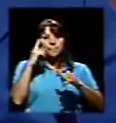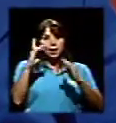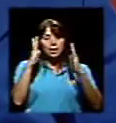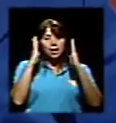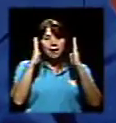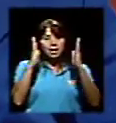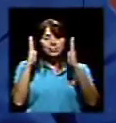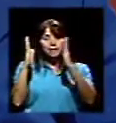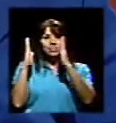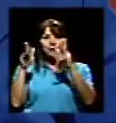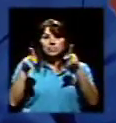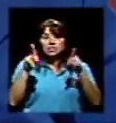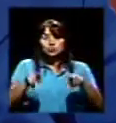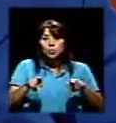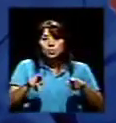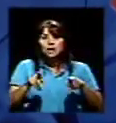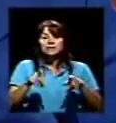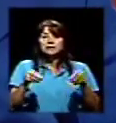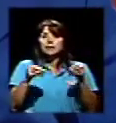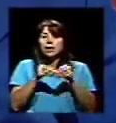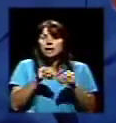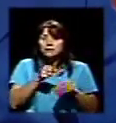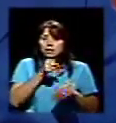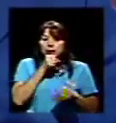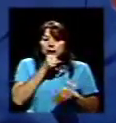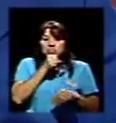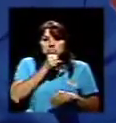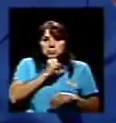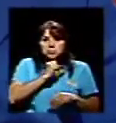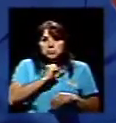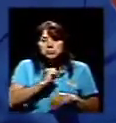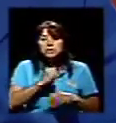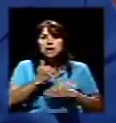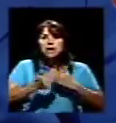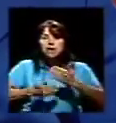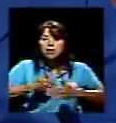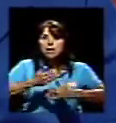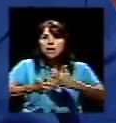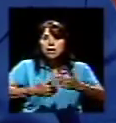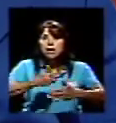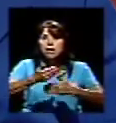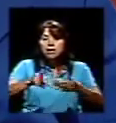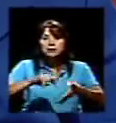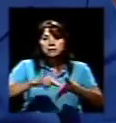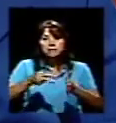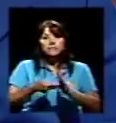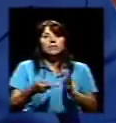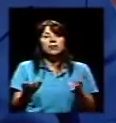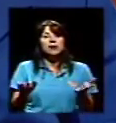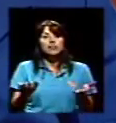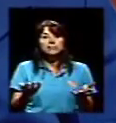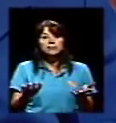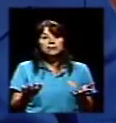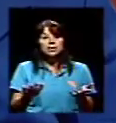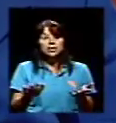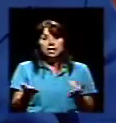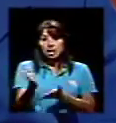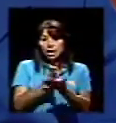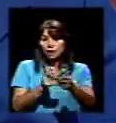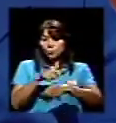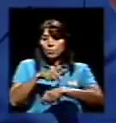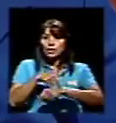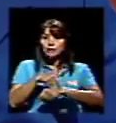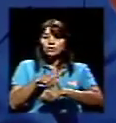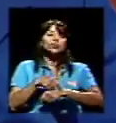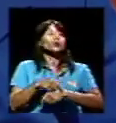que cada día está envejeciendo más. Y que entonces vamos a tener un porcentaje de una masa